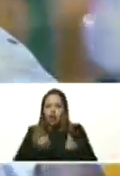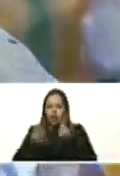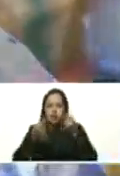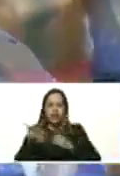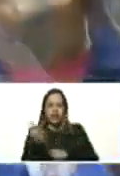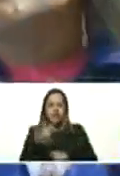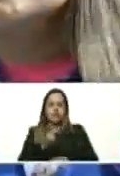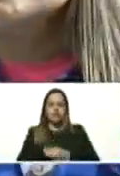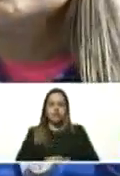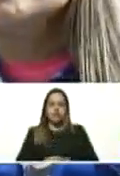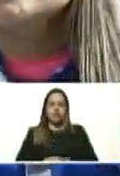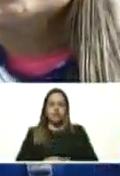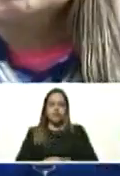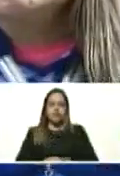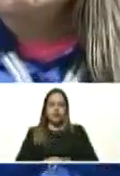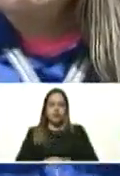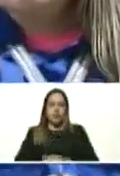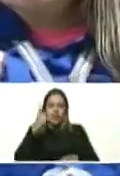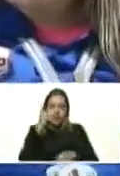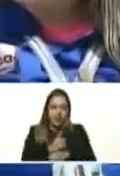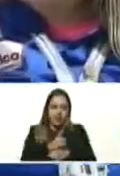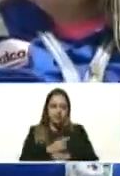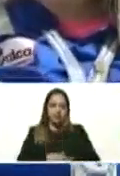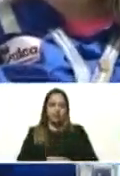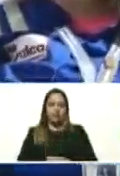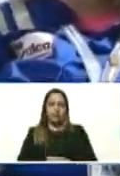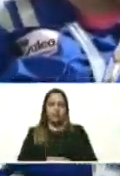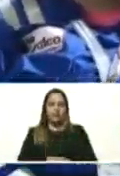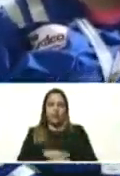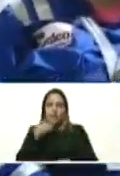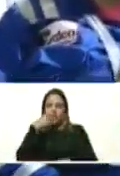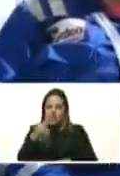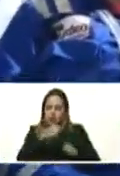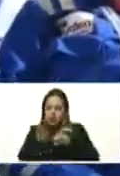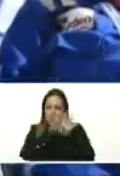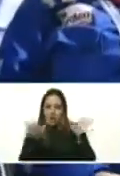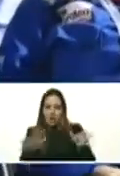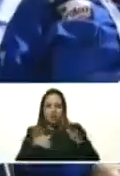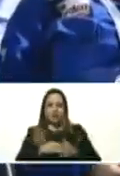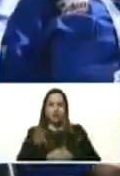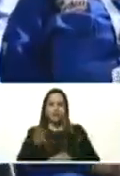Venezuela, tendremos que decirlo claramente,